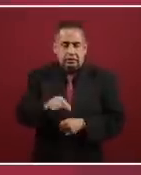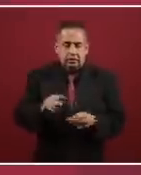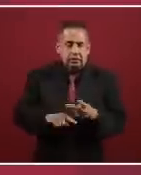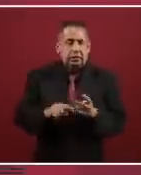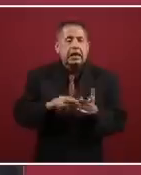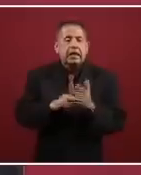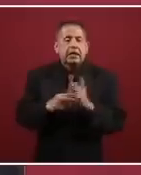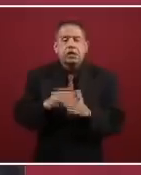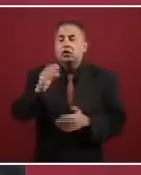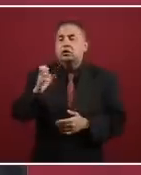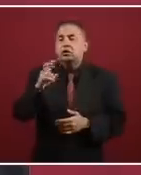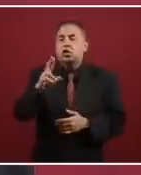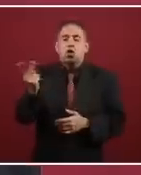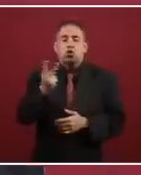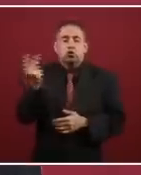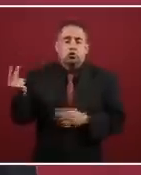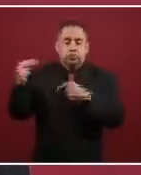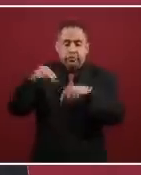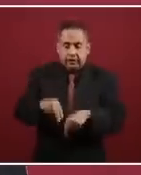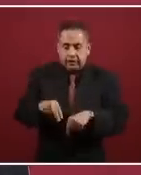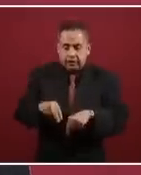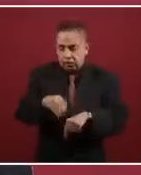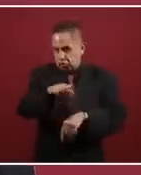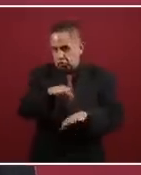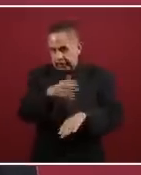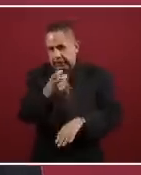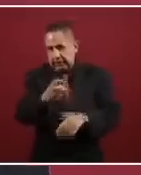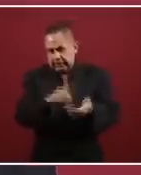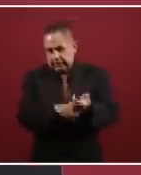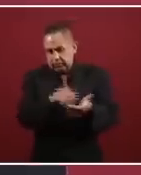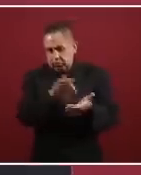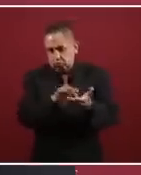Cedri sobre esta carretera,